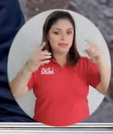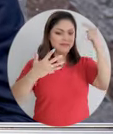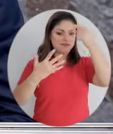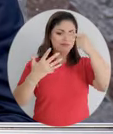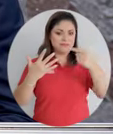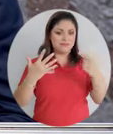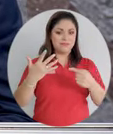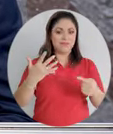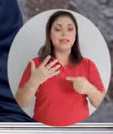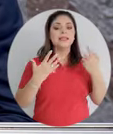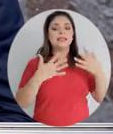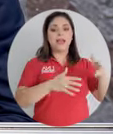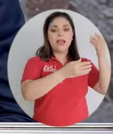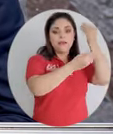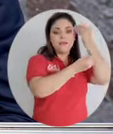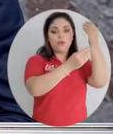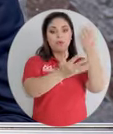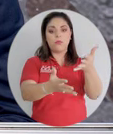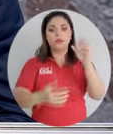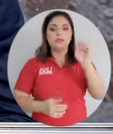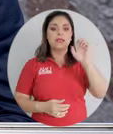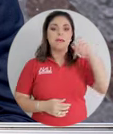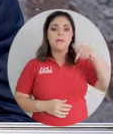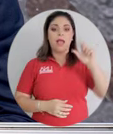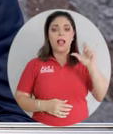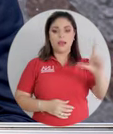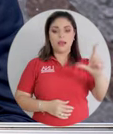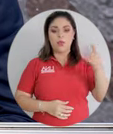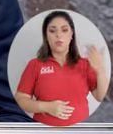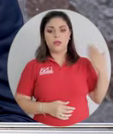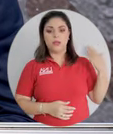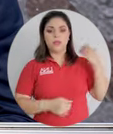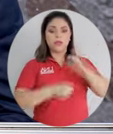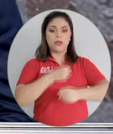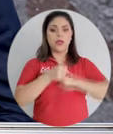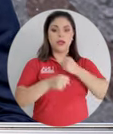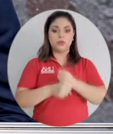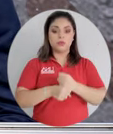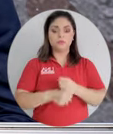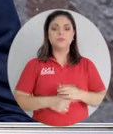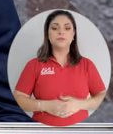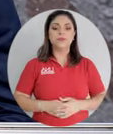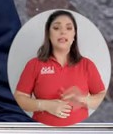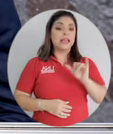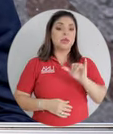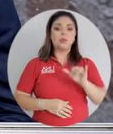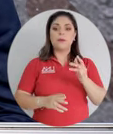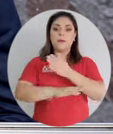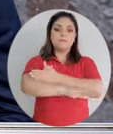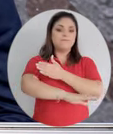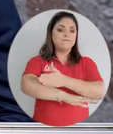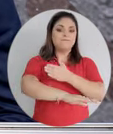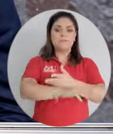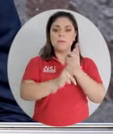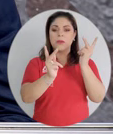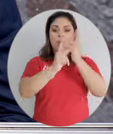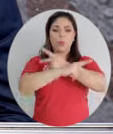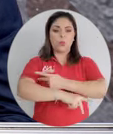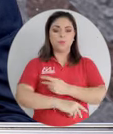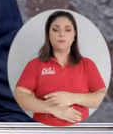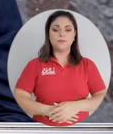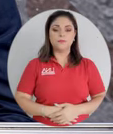ha venido mencionando la CEPAL en los últimos años, tienden a empeorar, tienden a